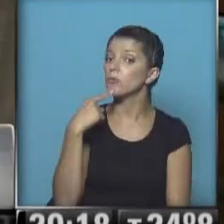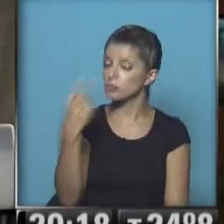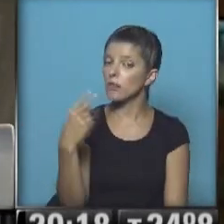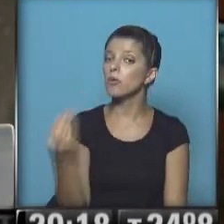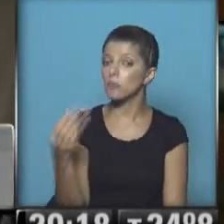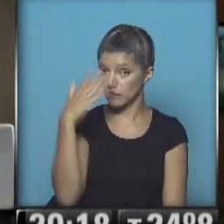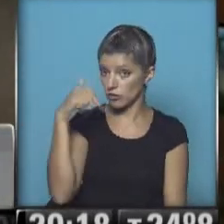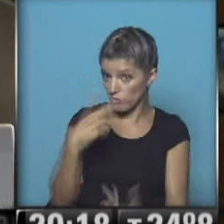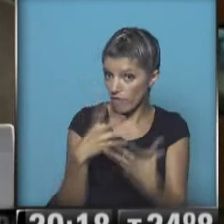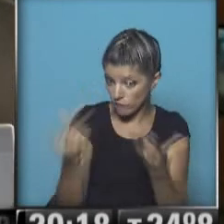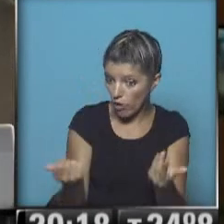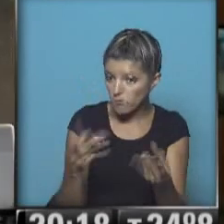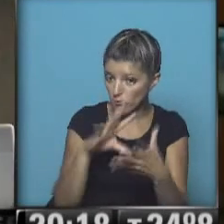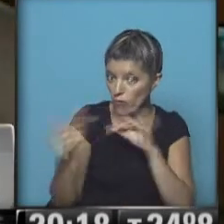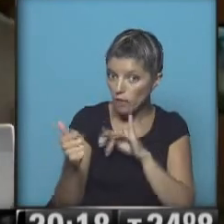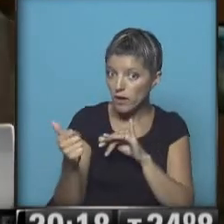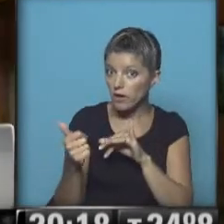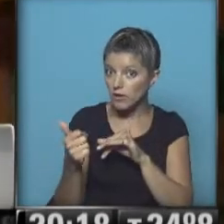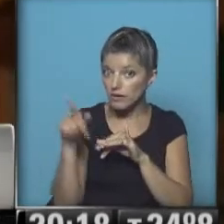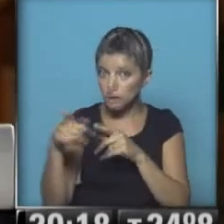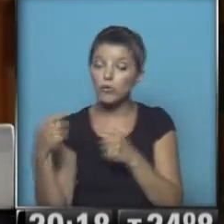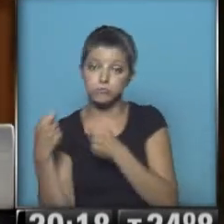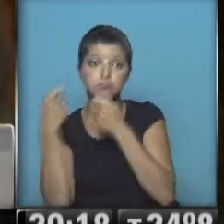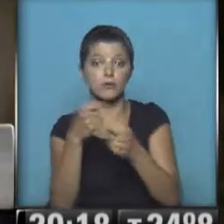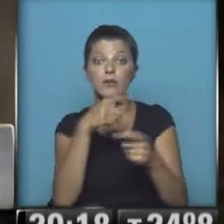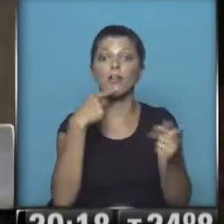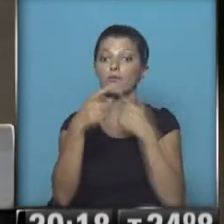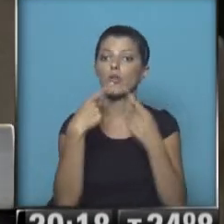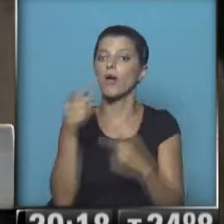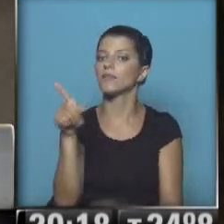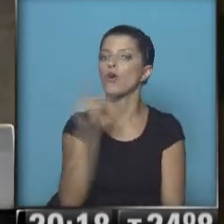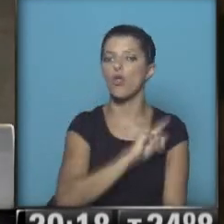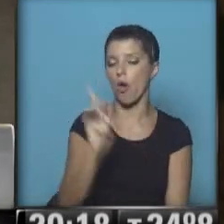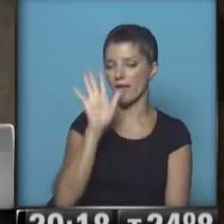esta no era una oportunidad perdida por parte de la oposición ir a dar el debate. No, en estas condiciones no querían.